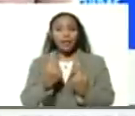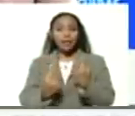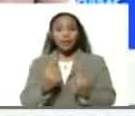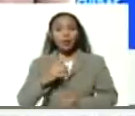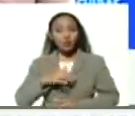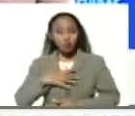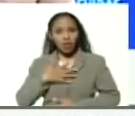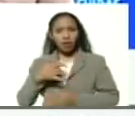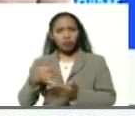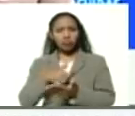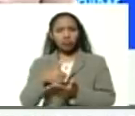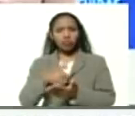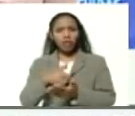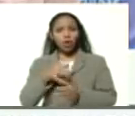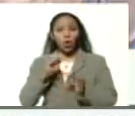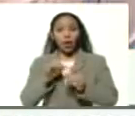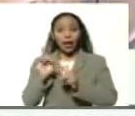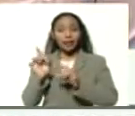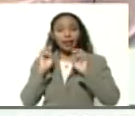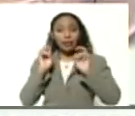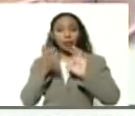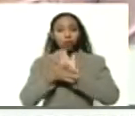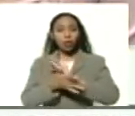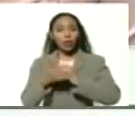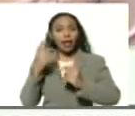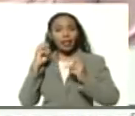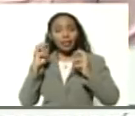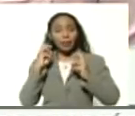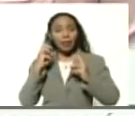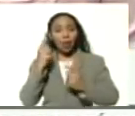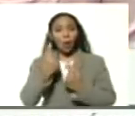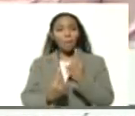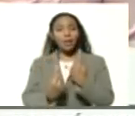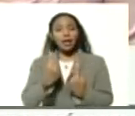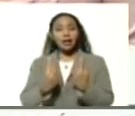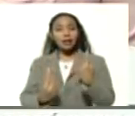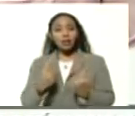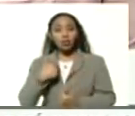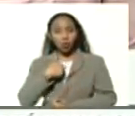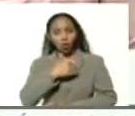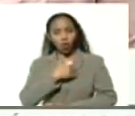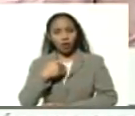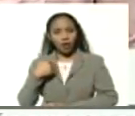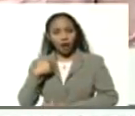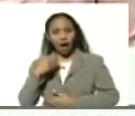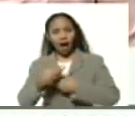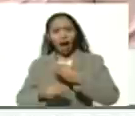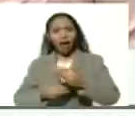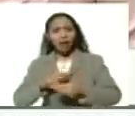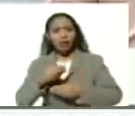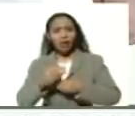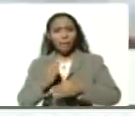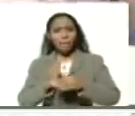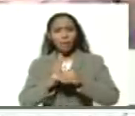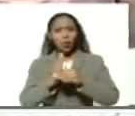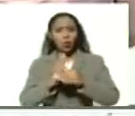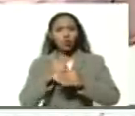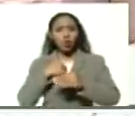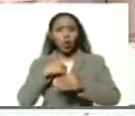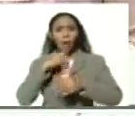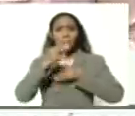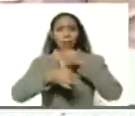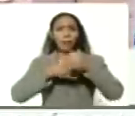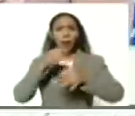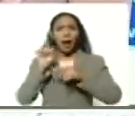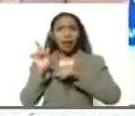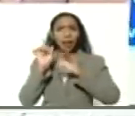agravar. Justamente de este tema sobre la condición de los pacientes, yo quería detenerme, hablar de este